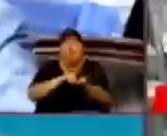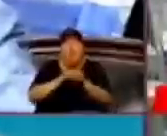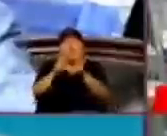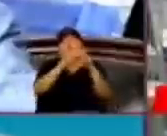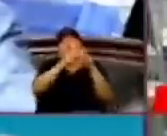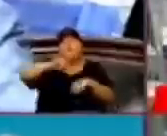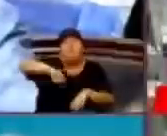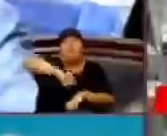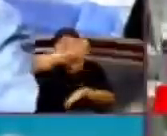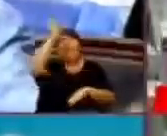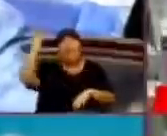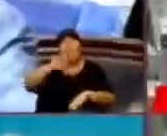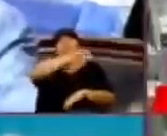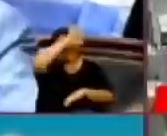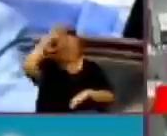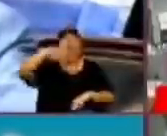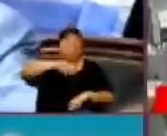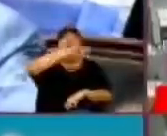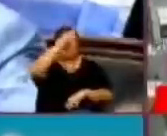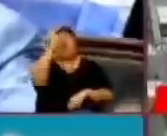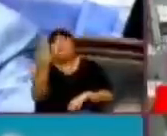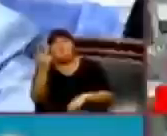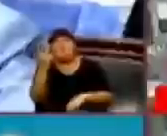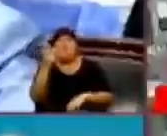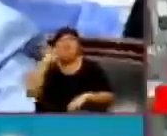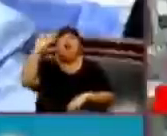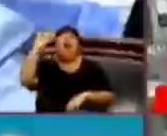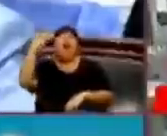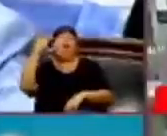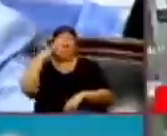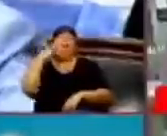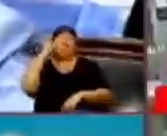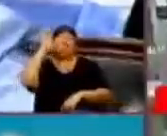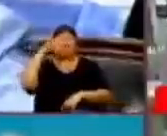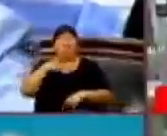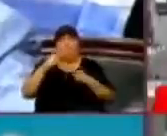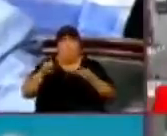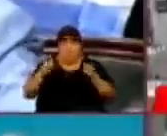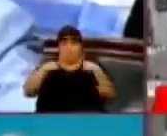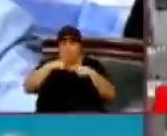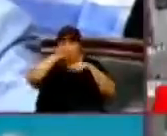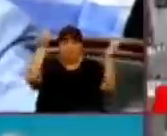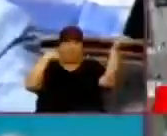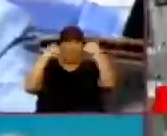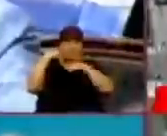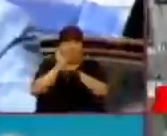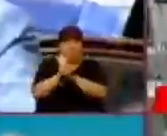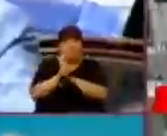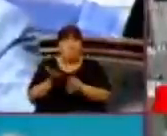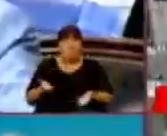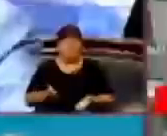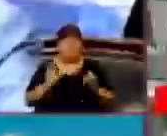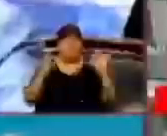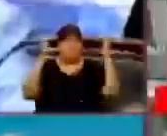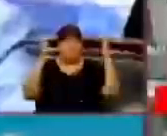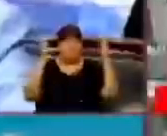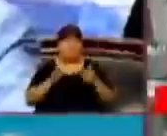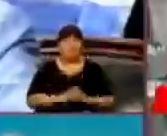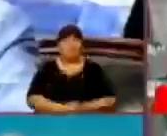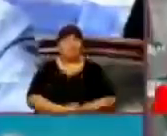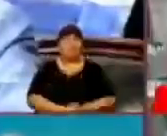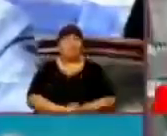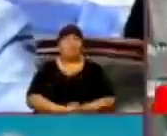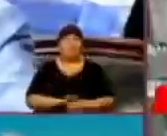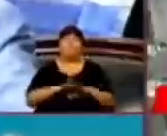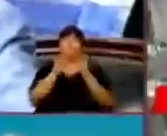si hay un acuerdo con el Fondo, Argentina puede hacer ese ordenamiento sin un descalabro mayor? A ver, es obvio